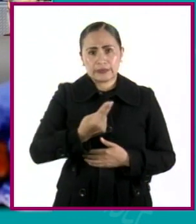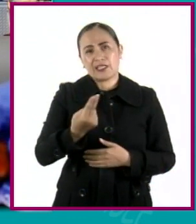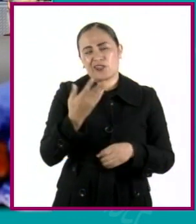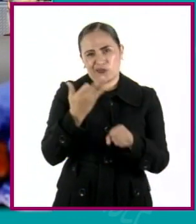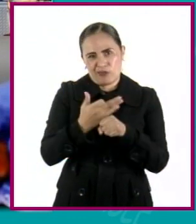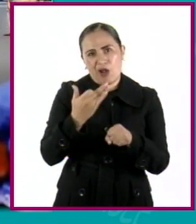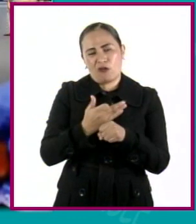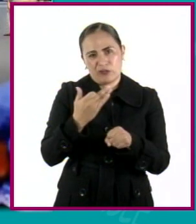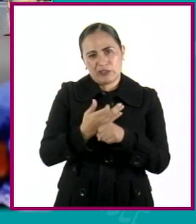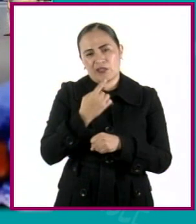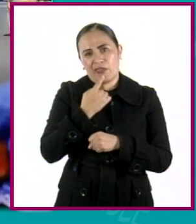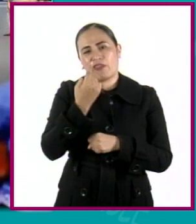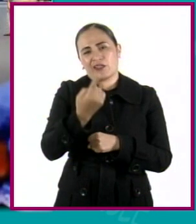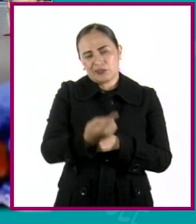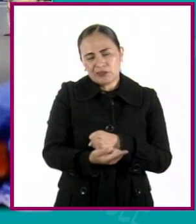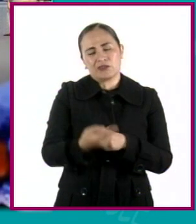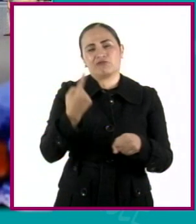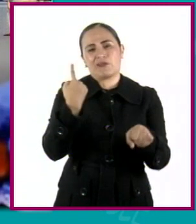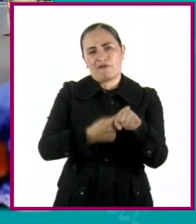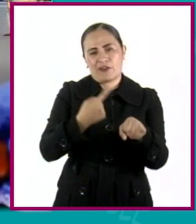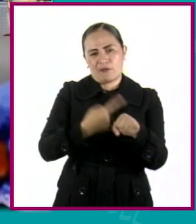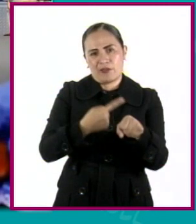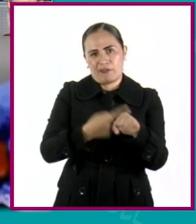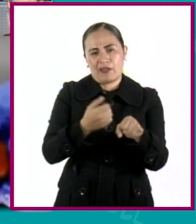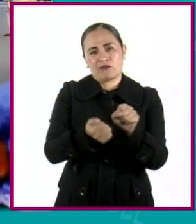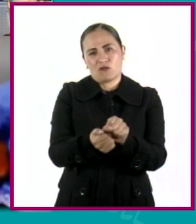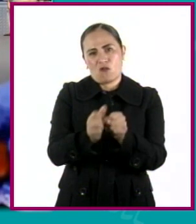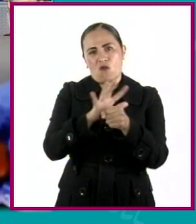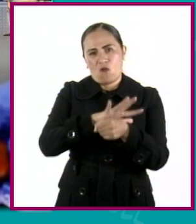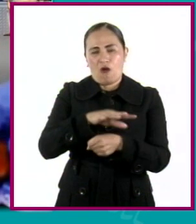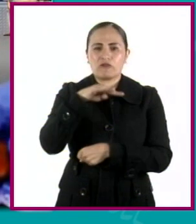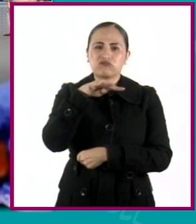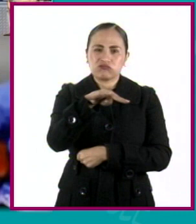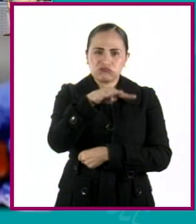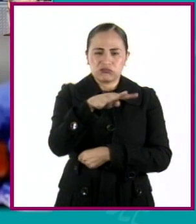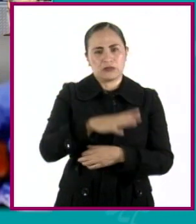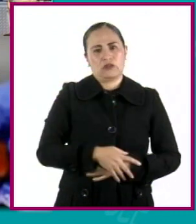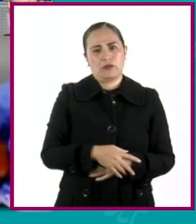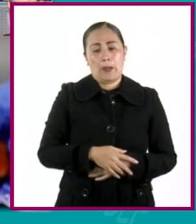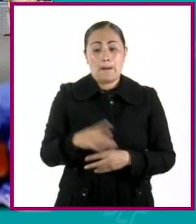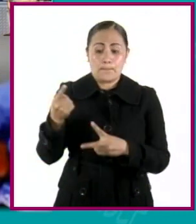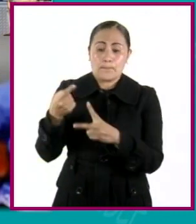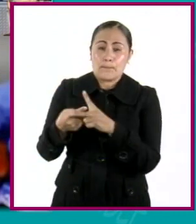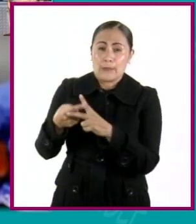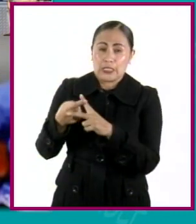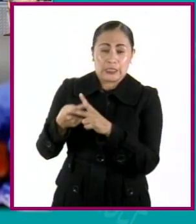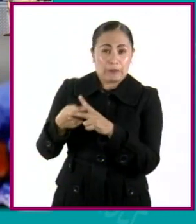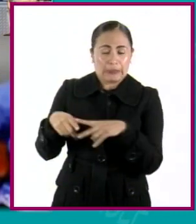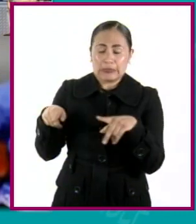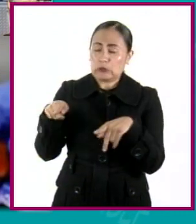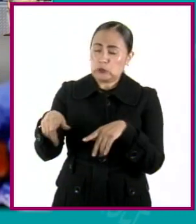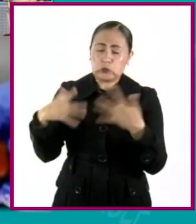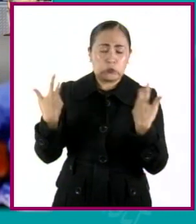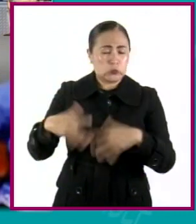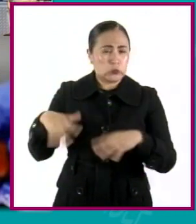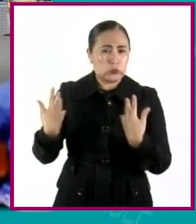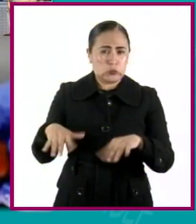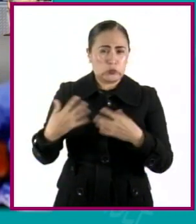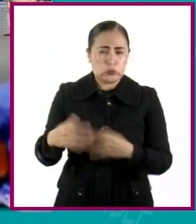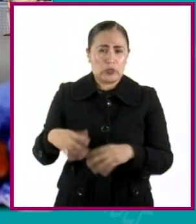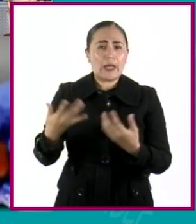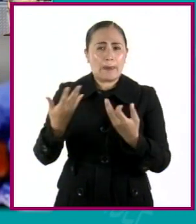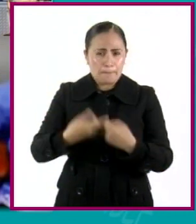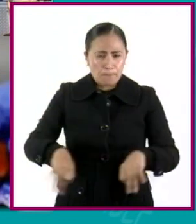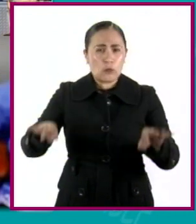sucedido en la pandemia de COVID-19, que las matemáticas han tenido un papel central